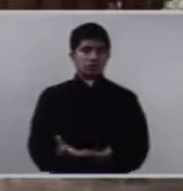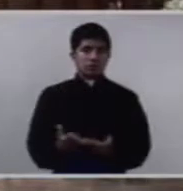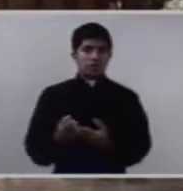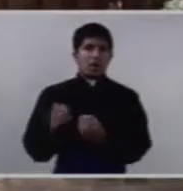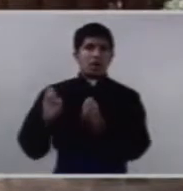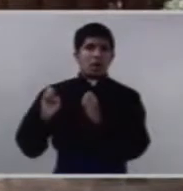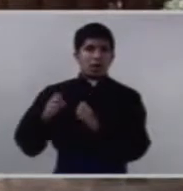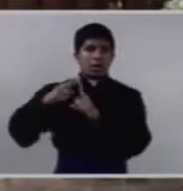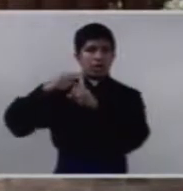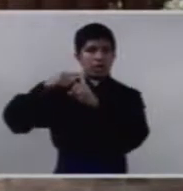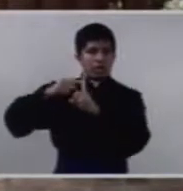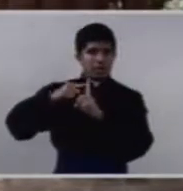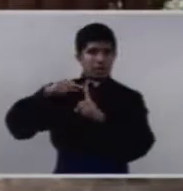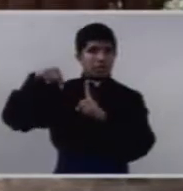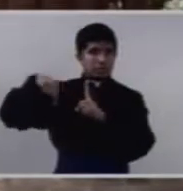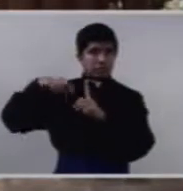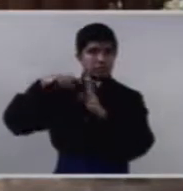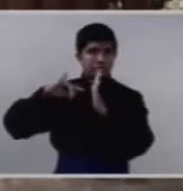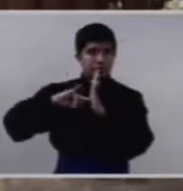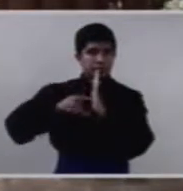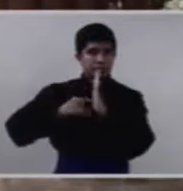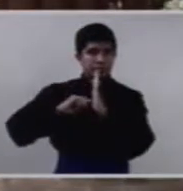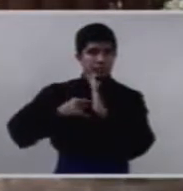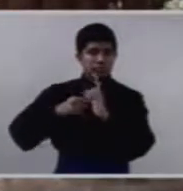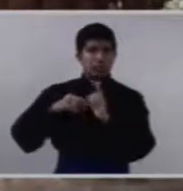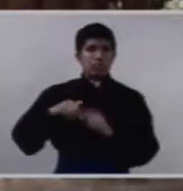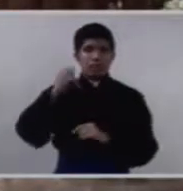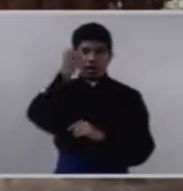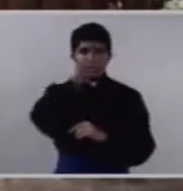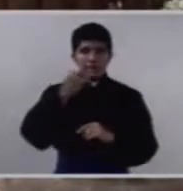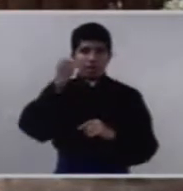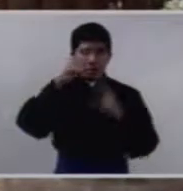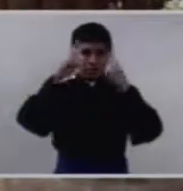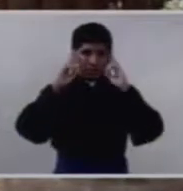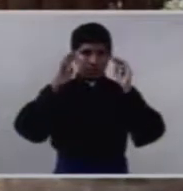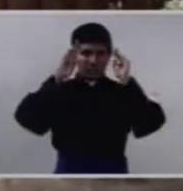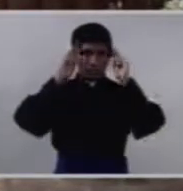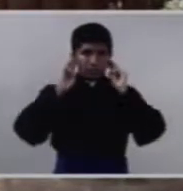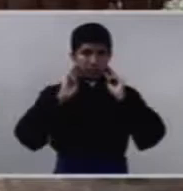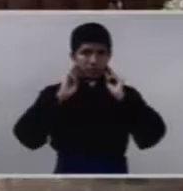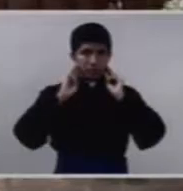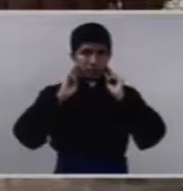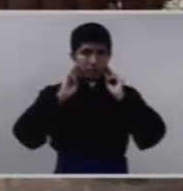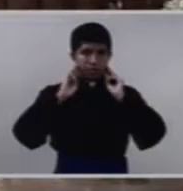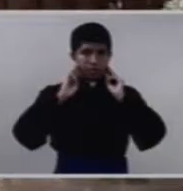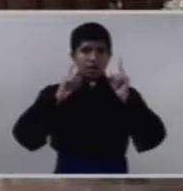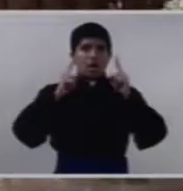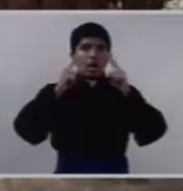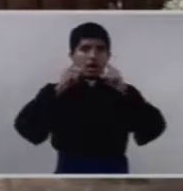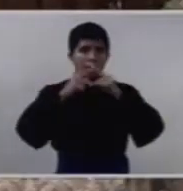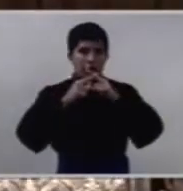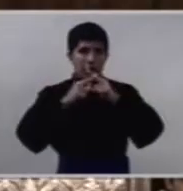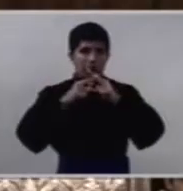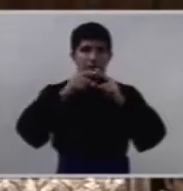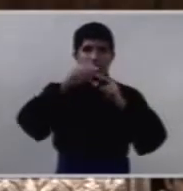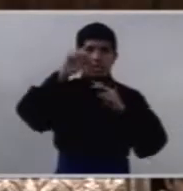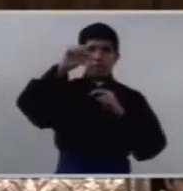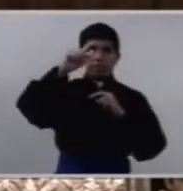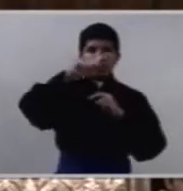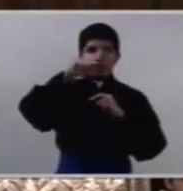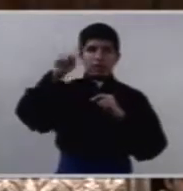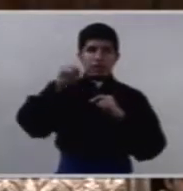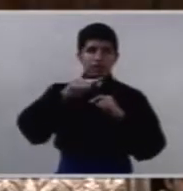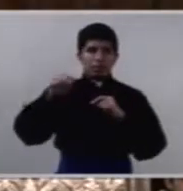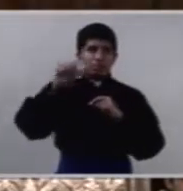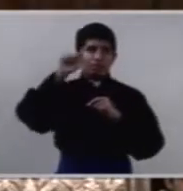esta cruz y esta imagen de la Virgen María a la diócesis de Zacatecas, para